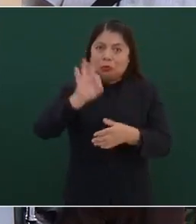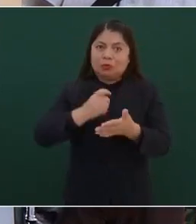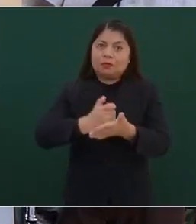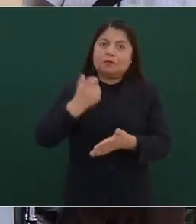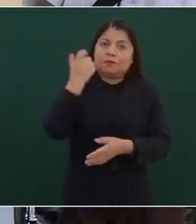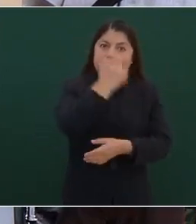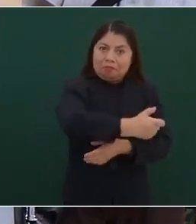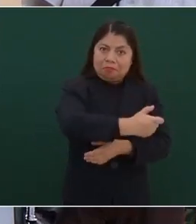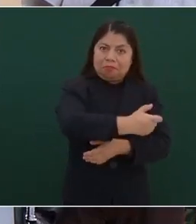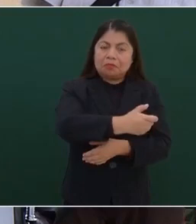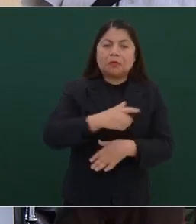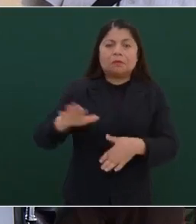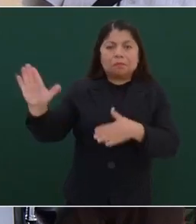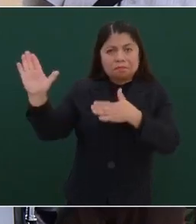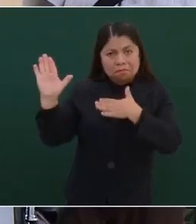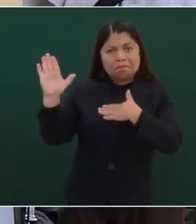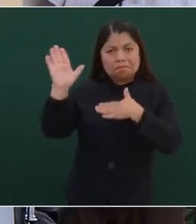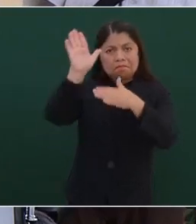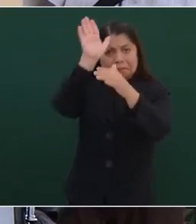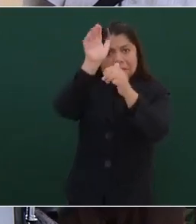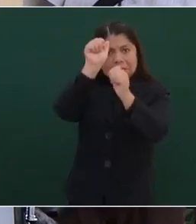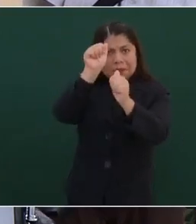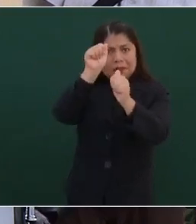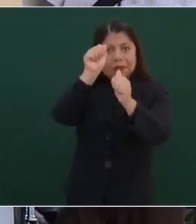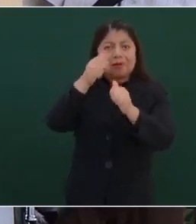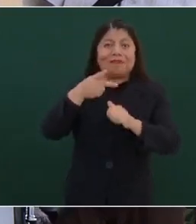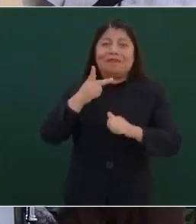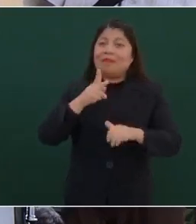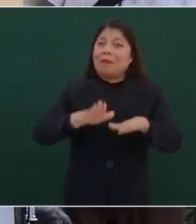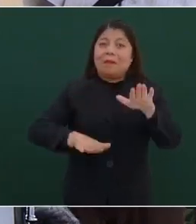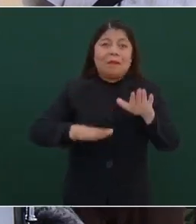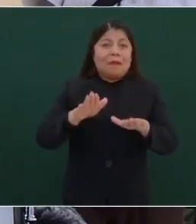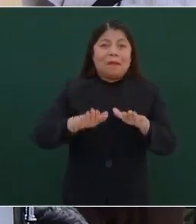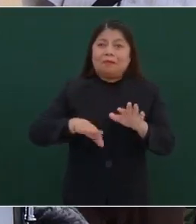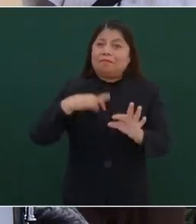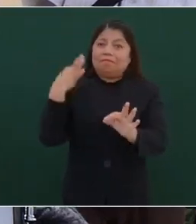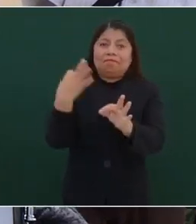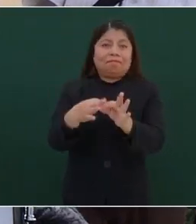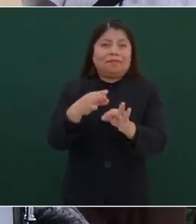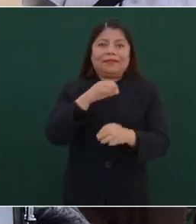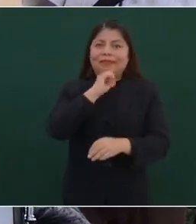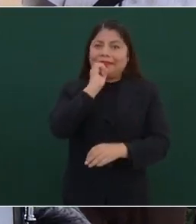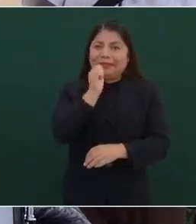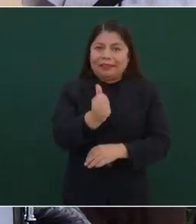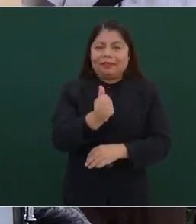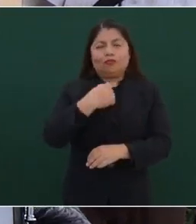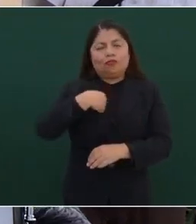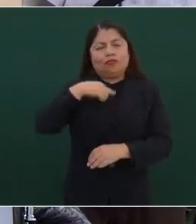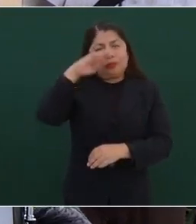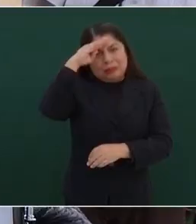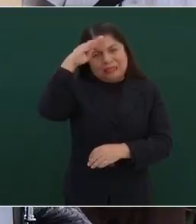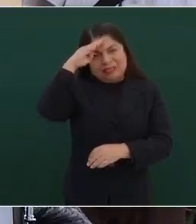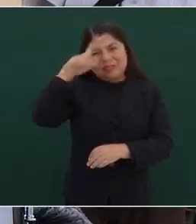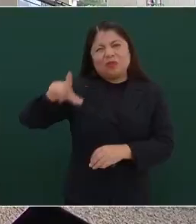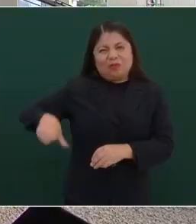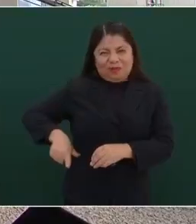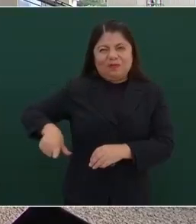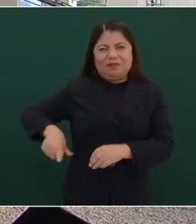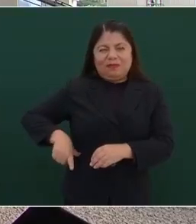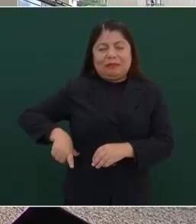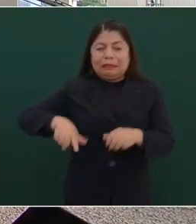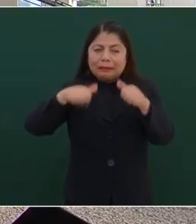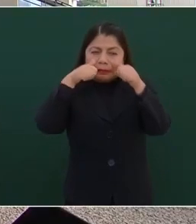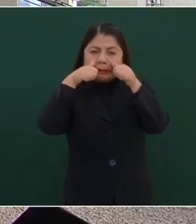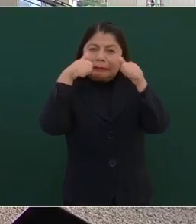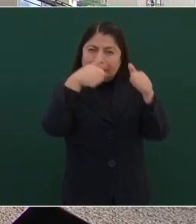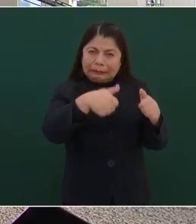esa parte, hay esa como que laguna que le hace falta a lo mejor al gobierno de tratar de cerrar esa parte y evitar que empiecen